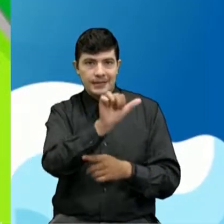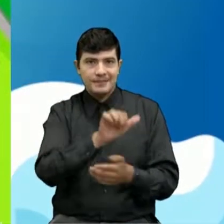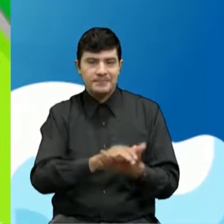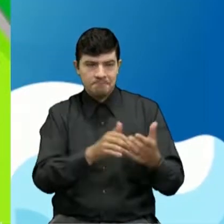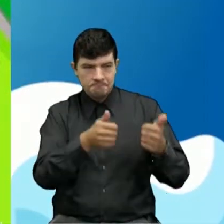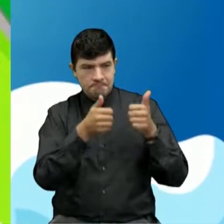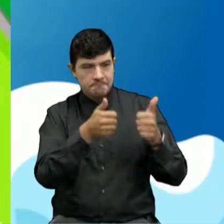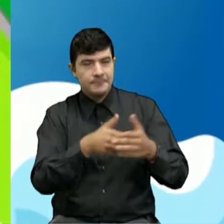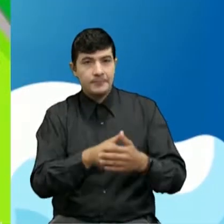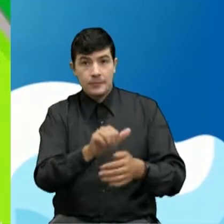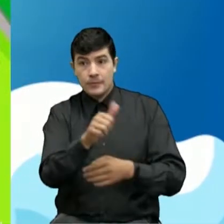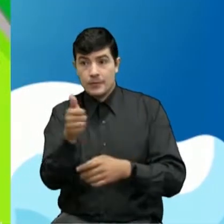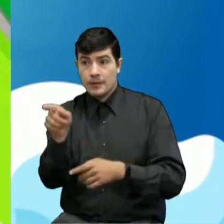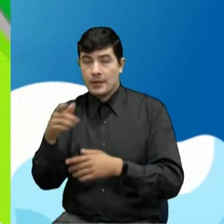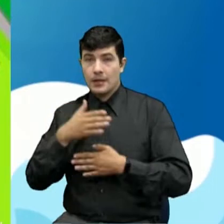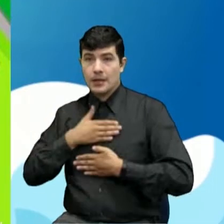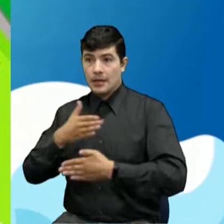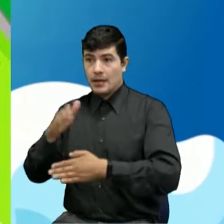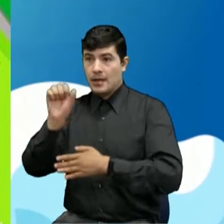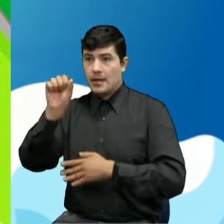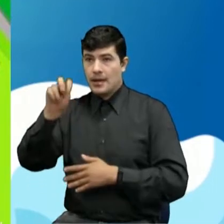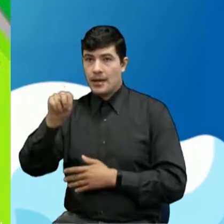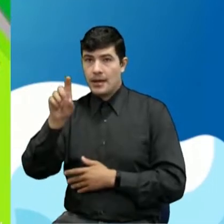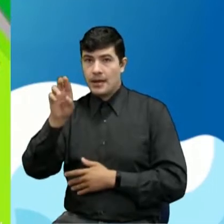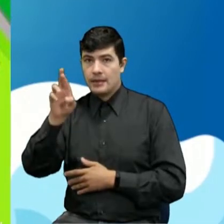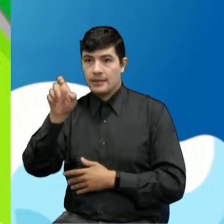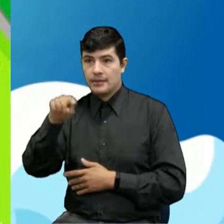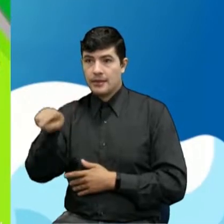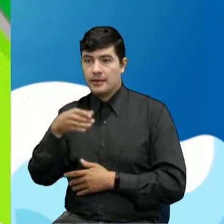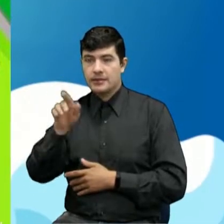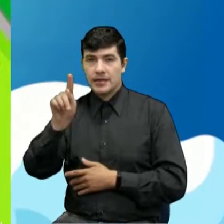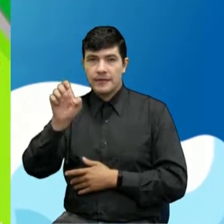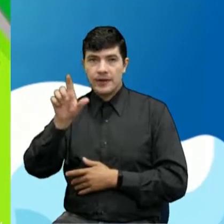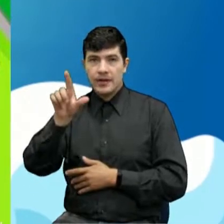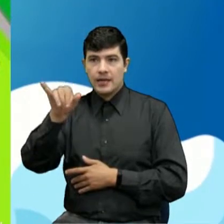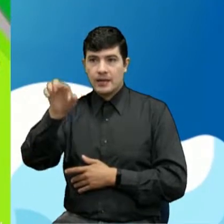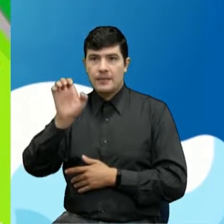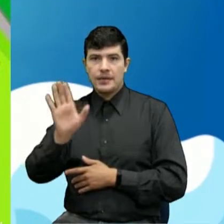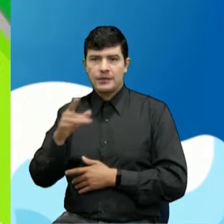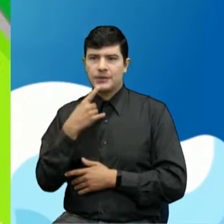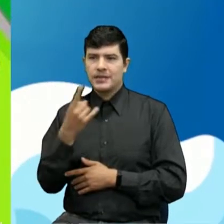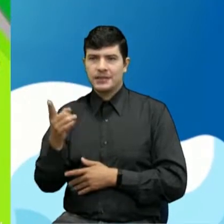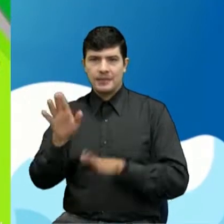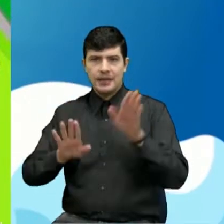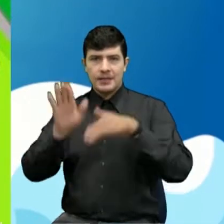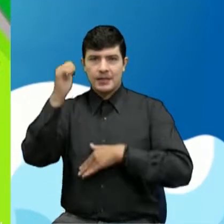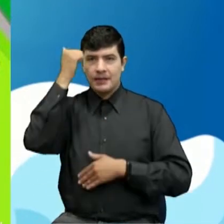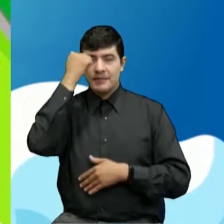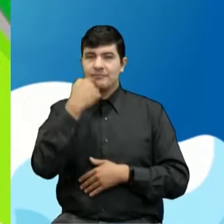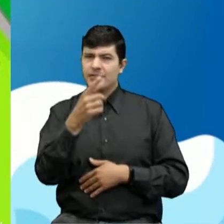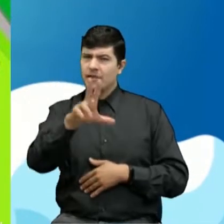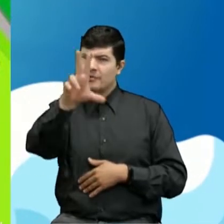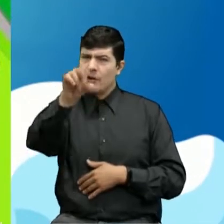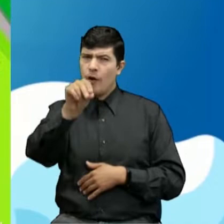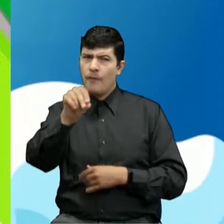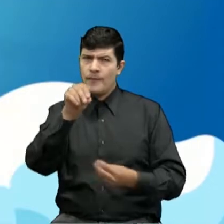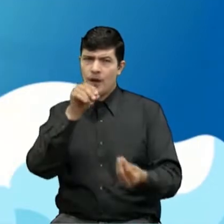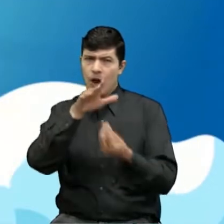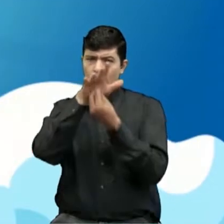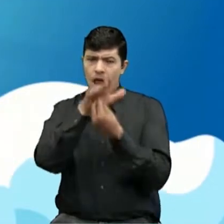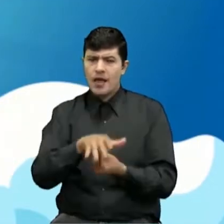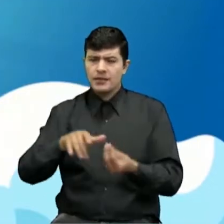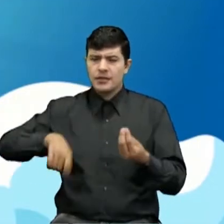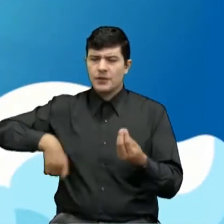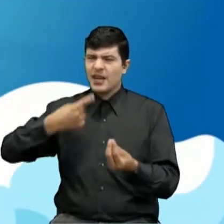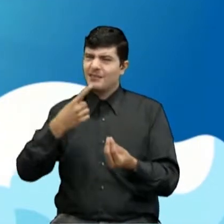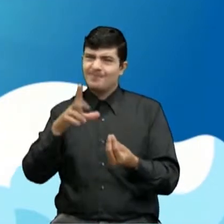Saludamos también a Andrés Felipe, él dice presente, profe, dino no al acoso escolar. Muy bien,